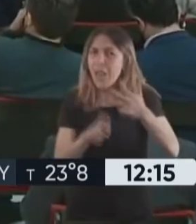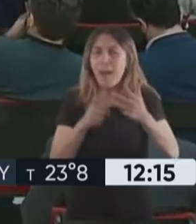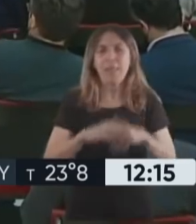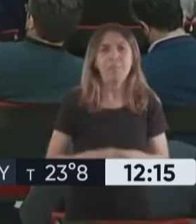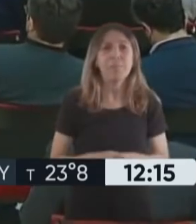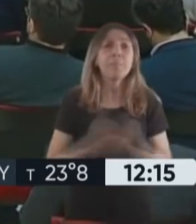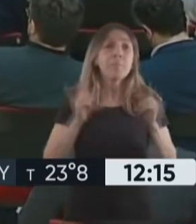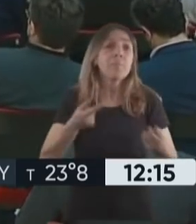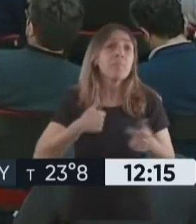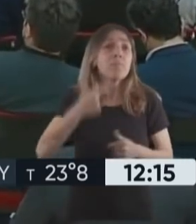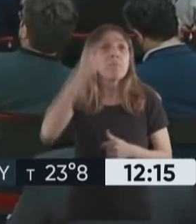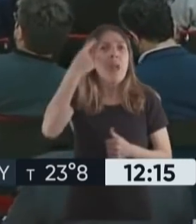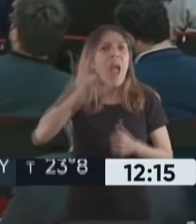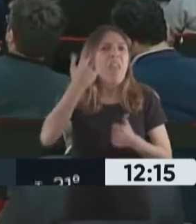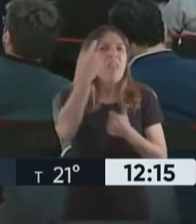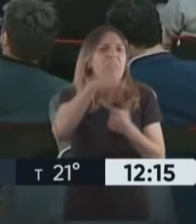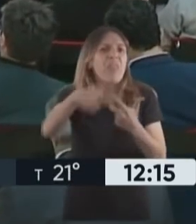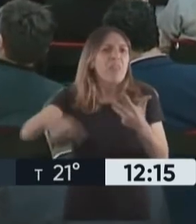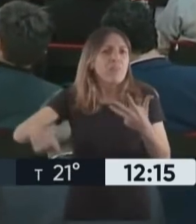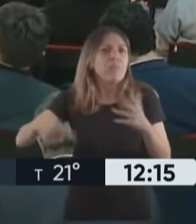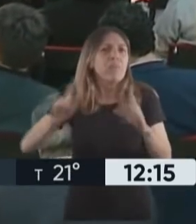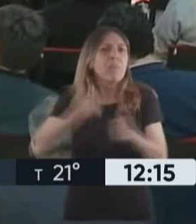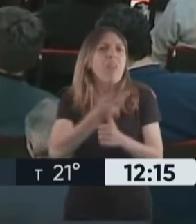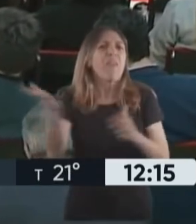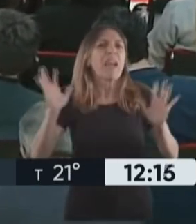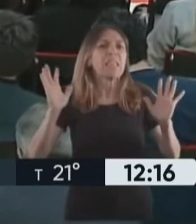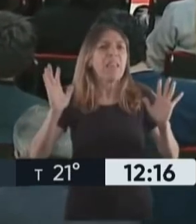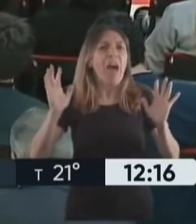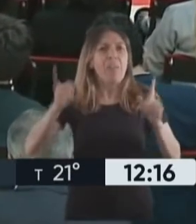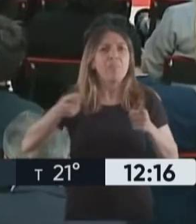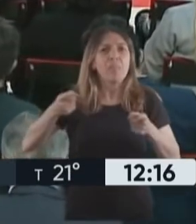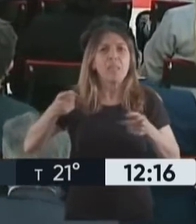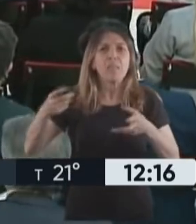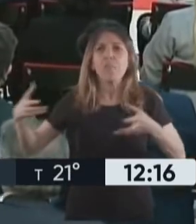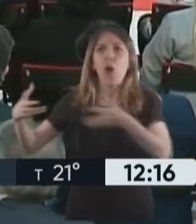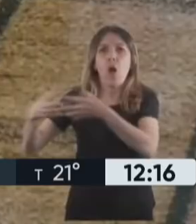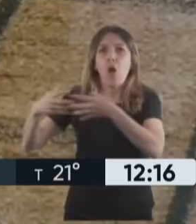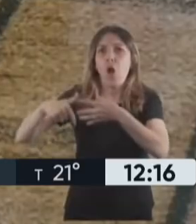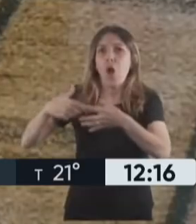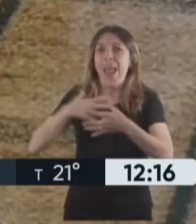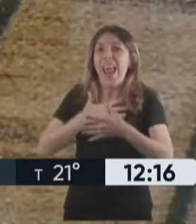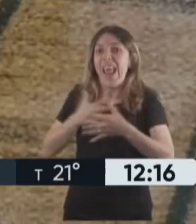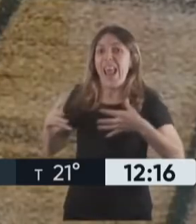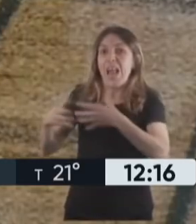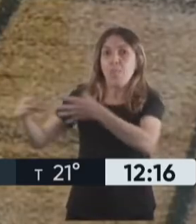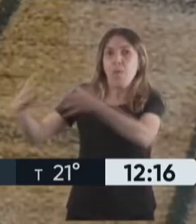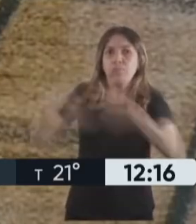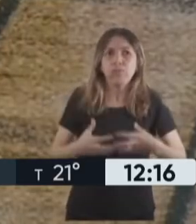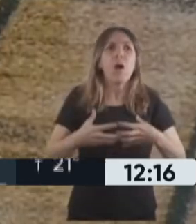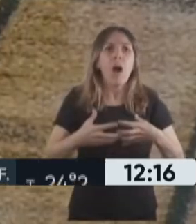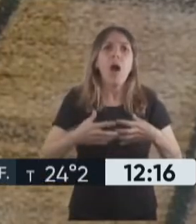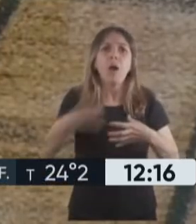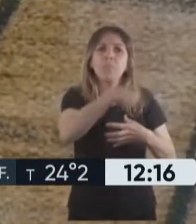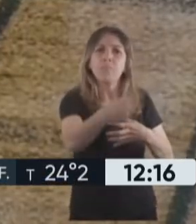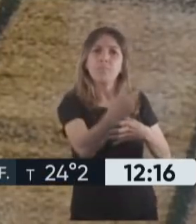creo que la diversidad de quienes nos acompañan hoy día en nuestra comitiva es una muestra de que nuestro país es